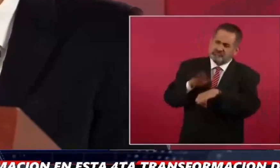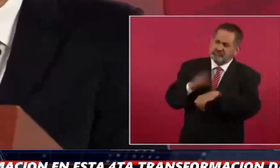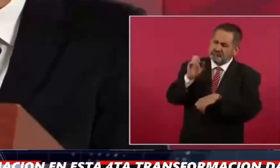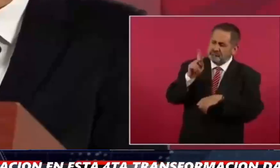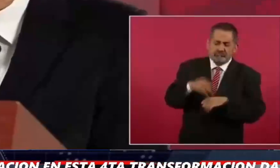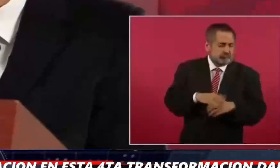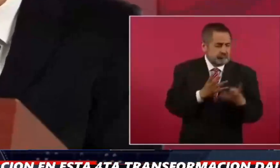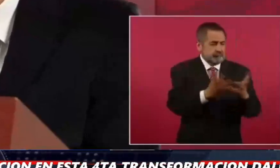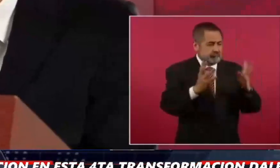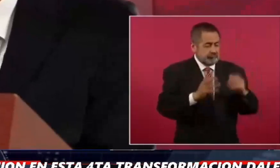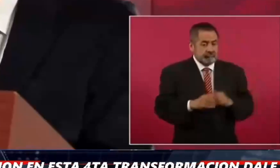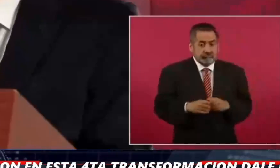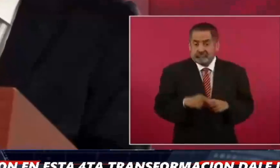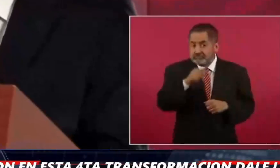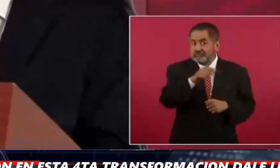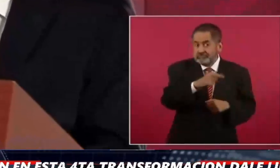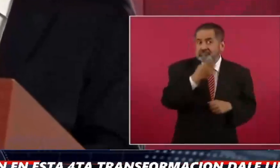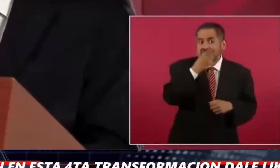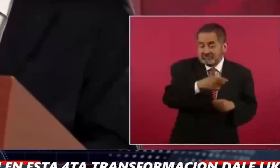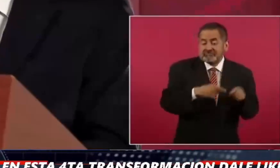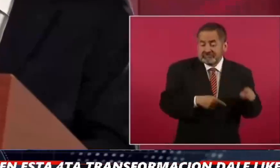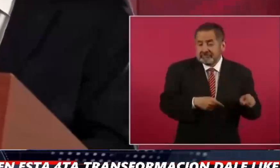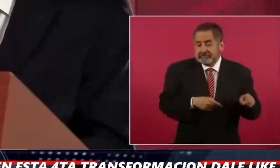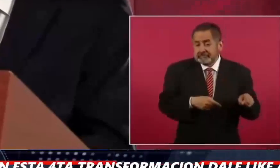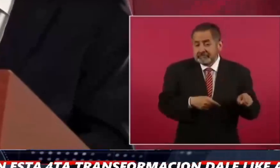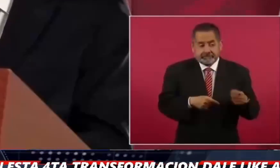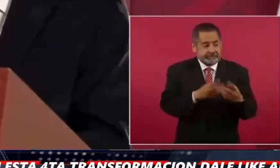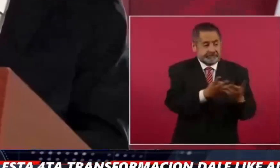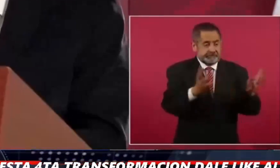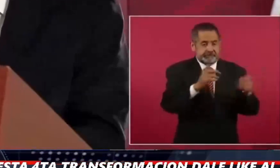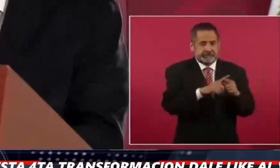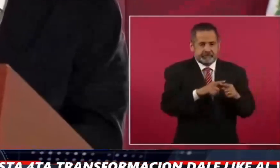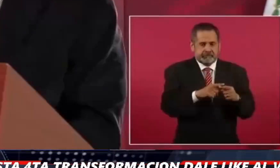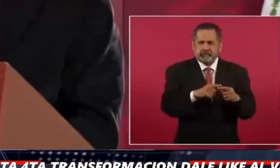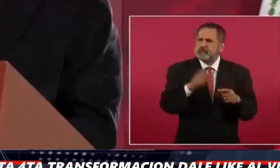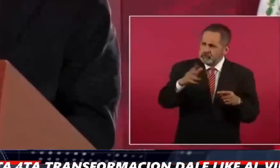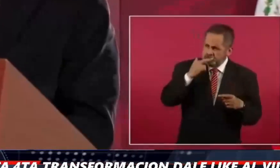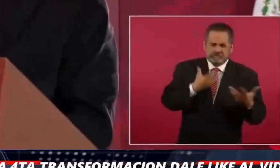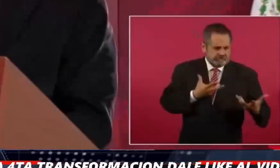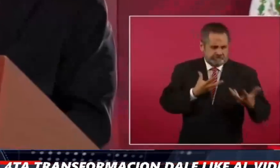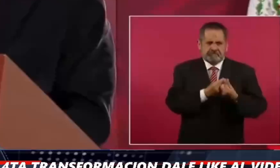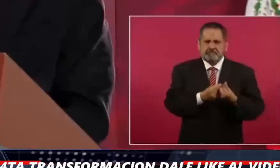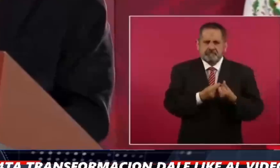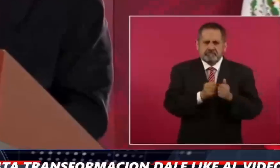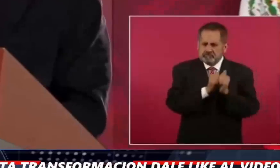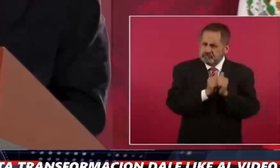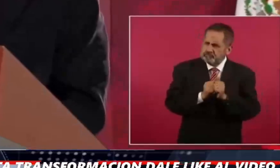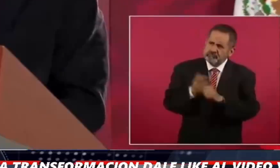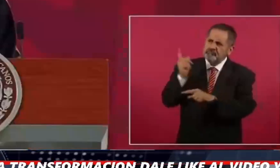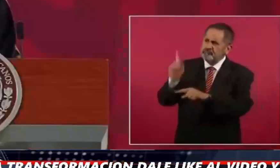Y el primer planteamiento fue que se unieran y que